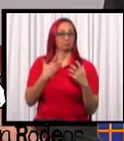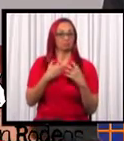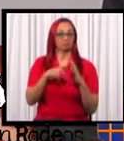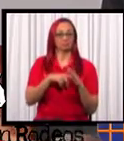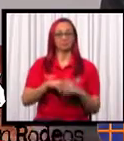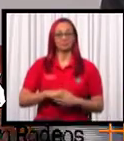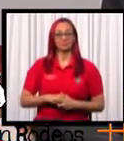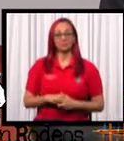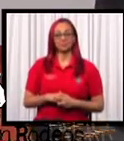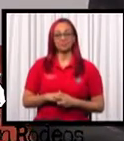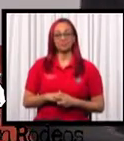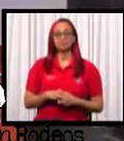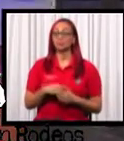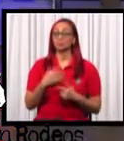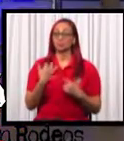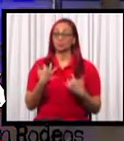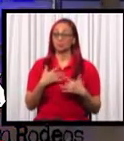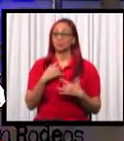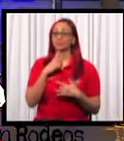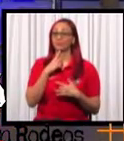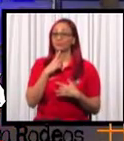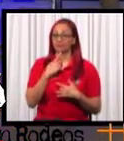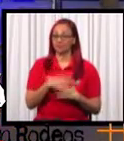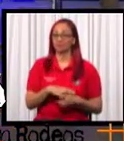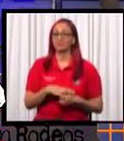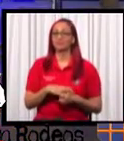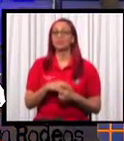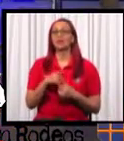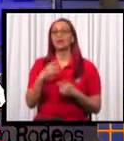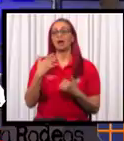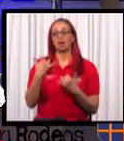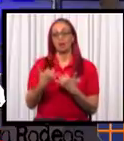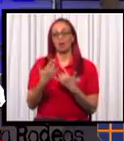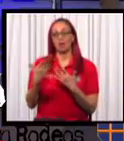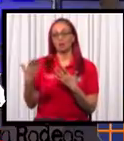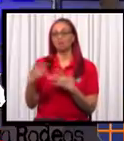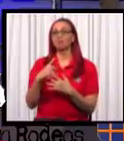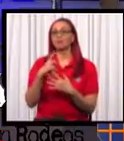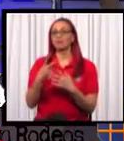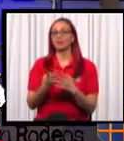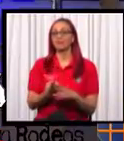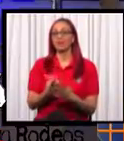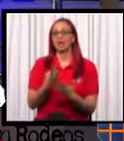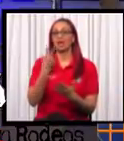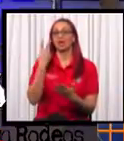No, definitivamente. Ahora, una de las cosas realmente valiosas, y veo que, y